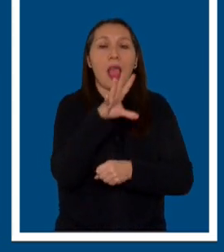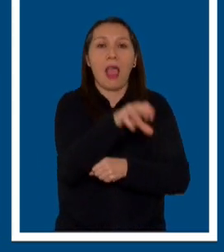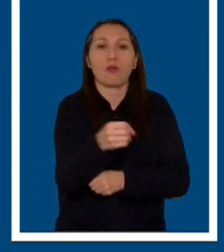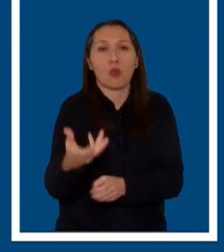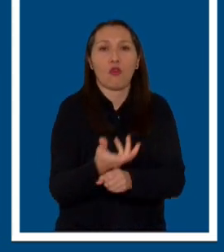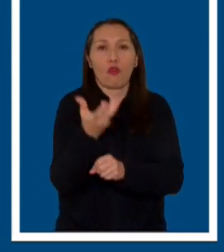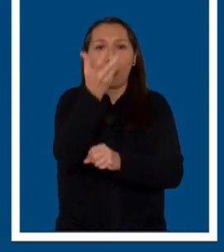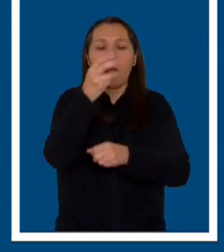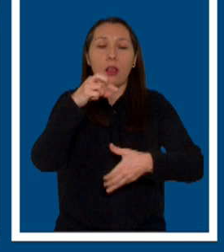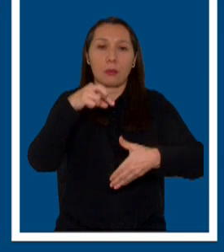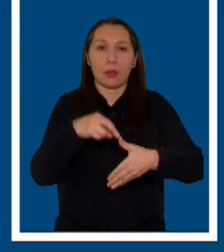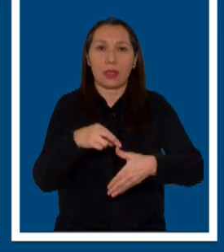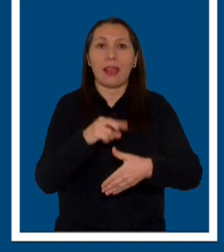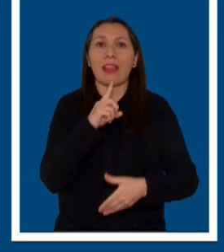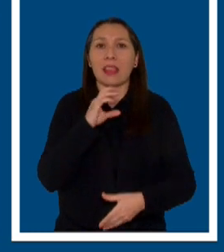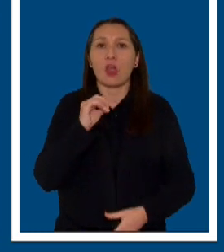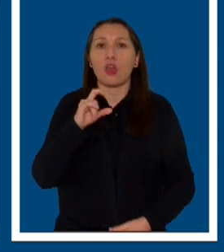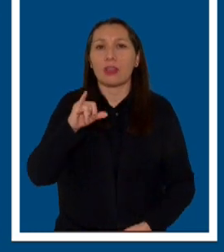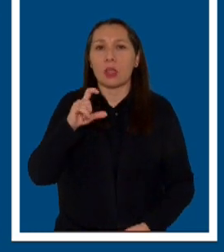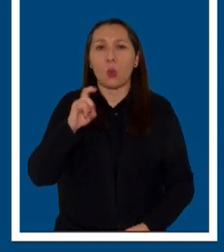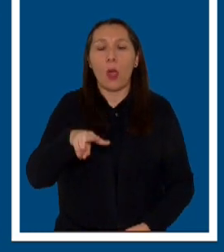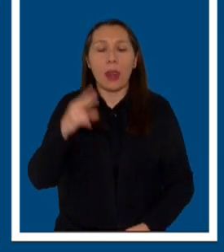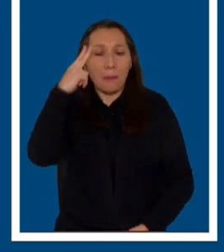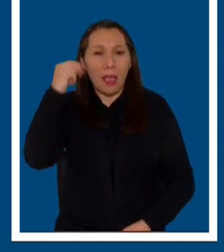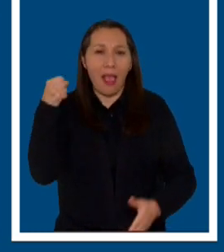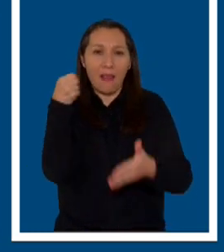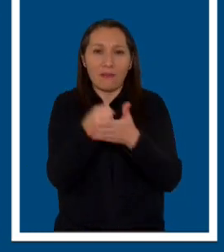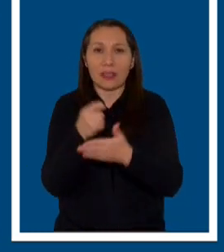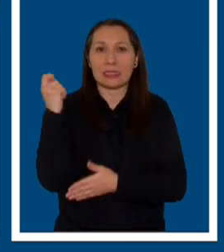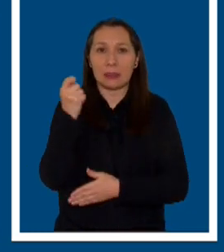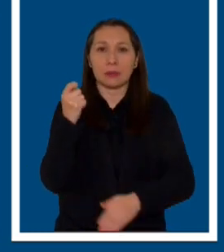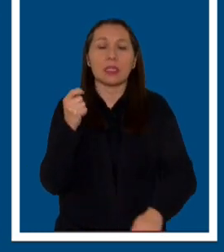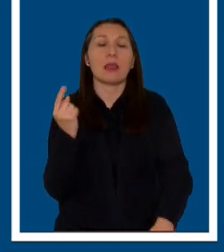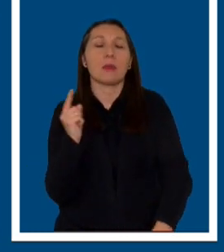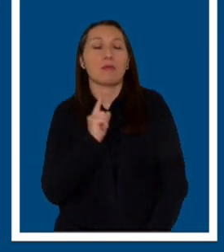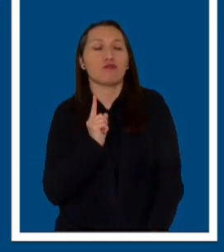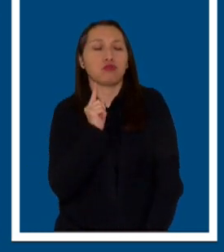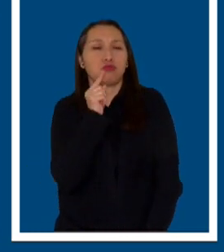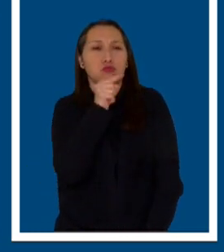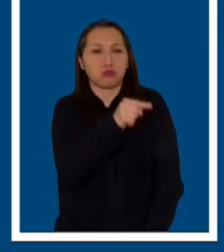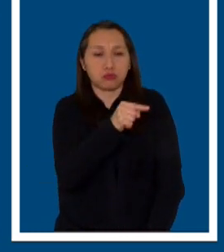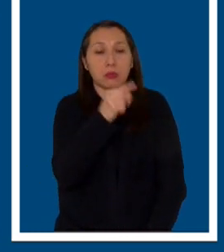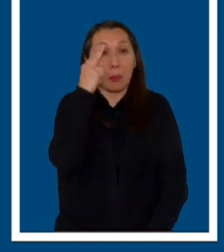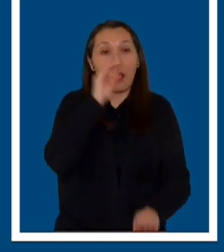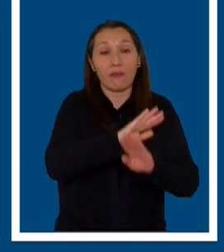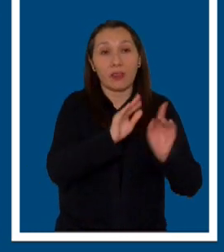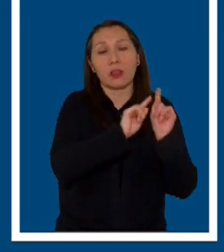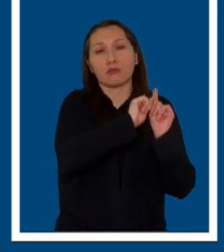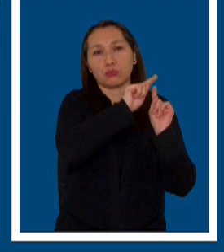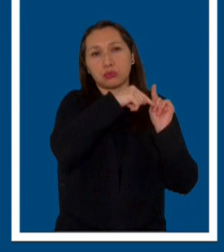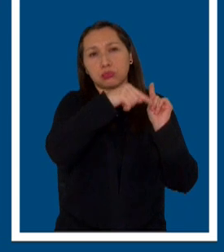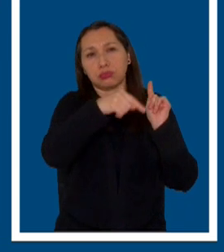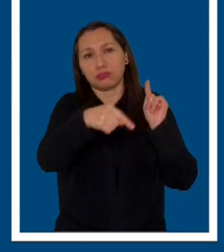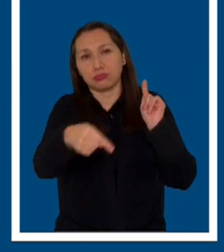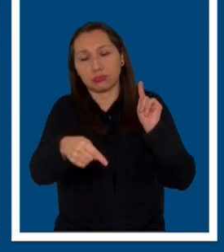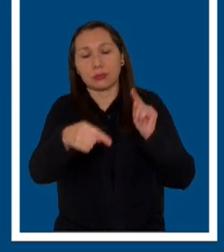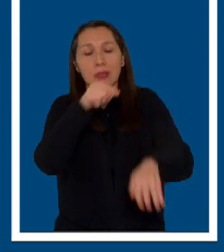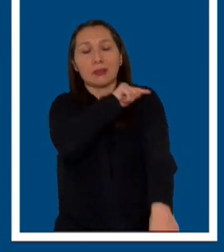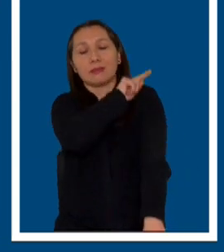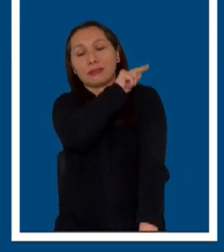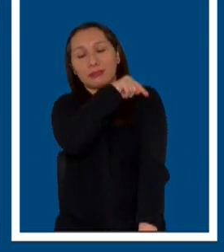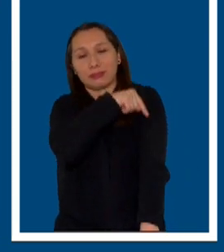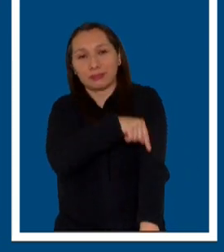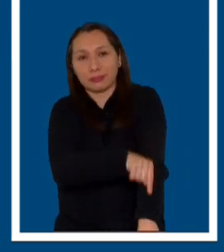Panamericano ateo ticuan en México a fines de septiembre y ya empezar el recorrido de nuestra antorcha por todo el país